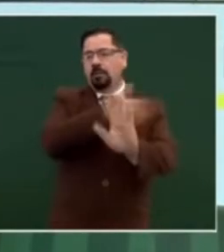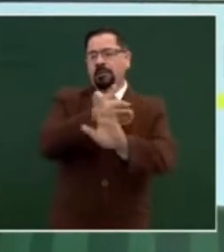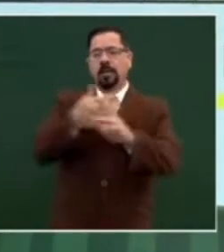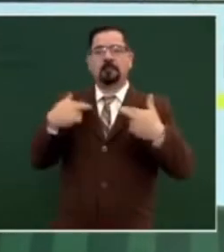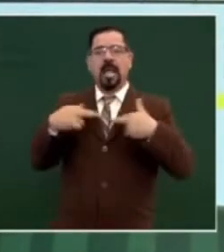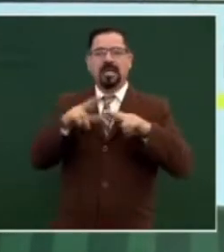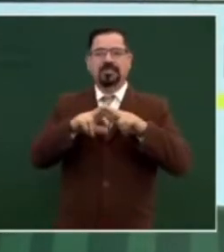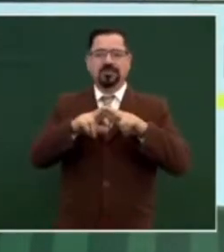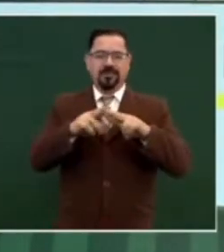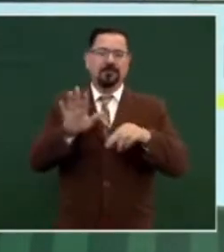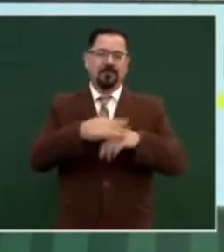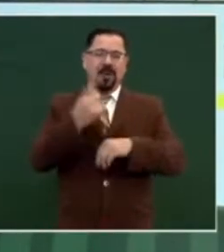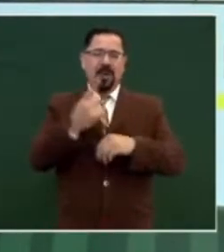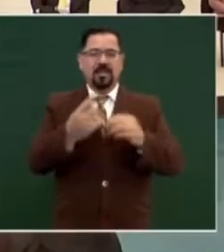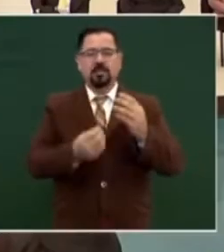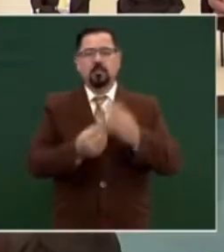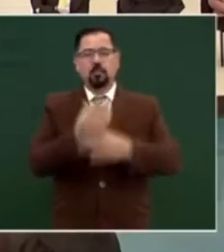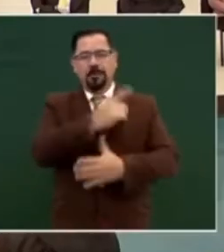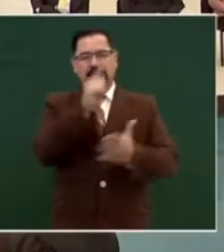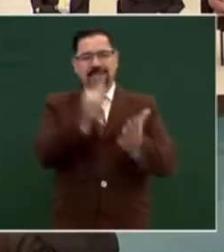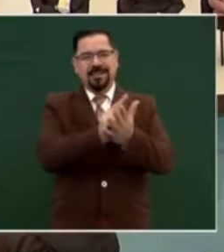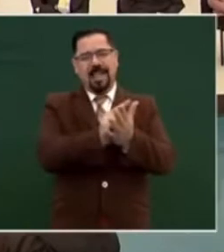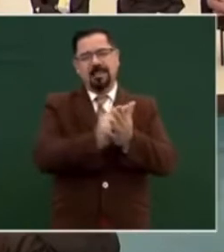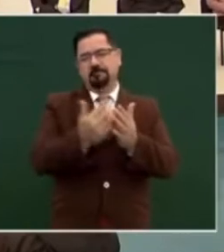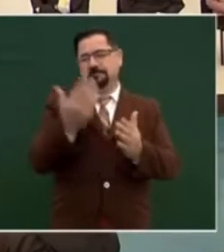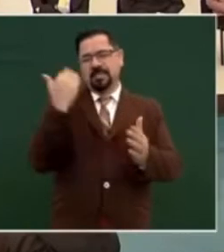napo en una película que